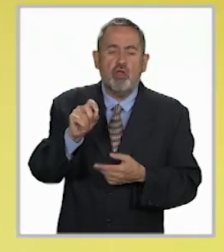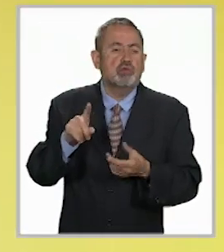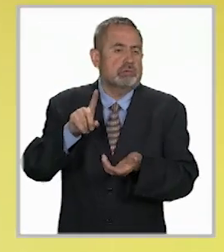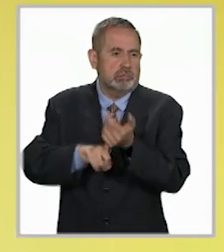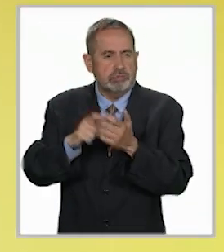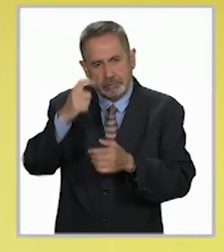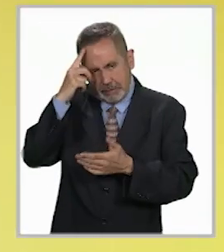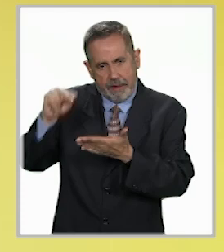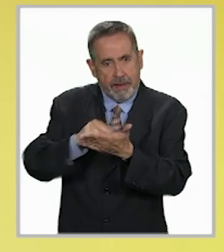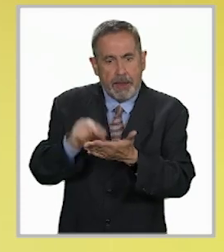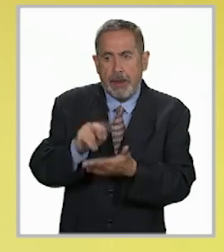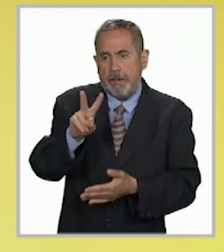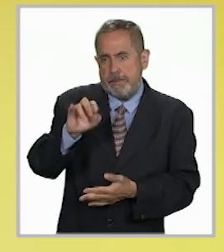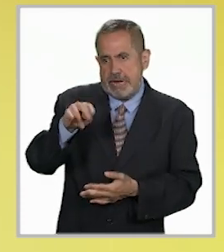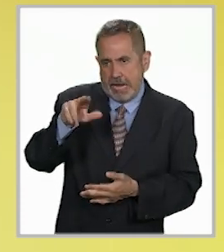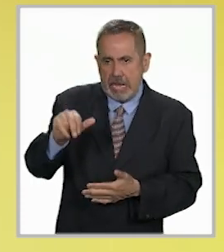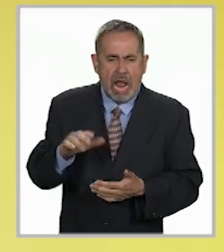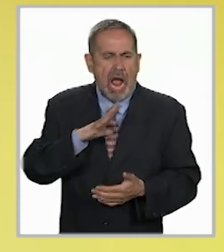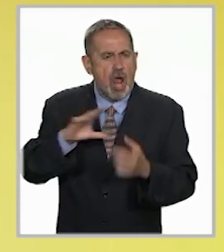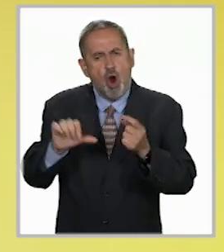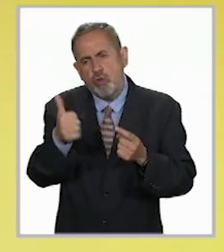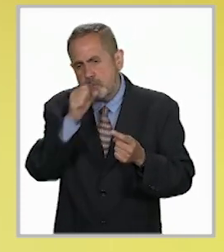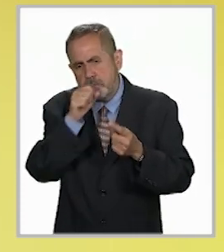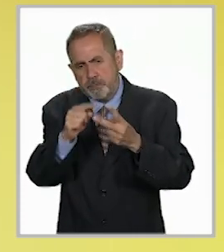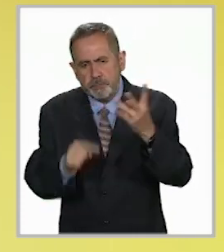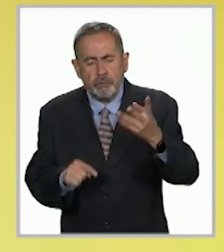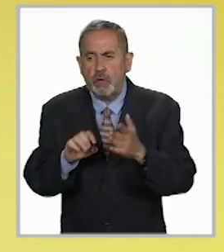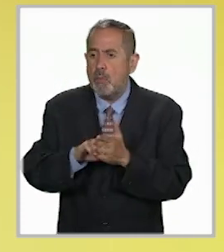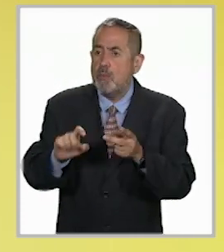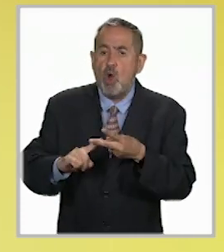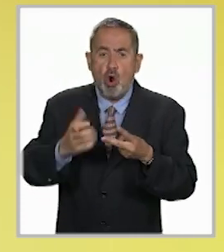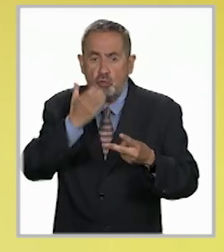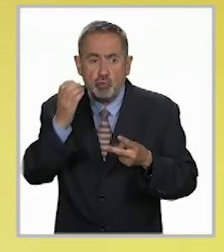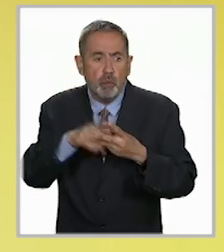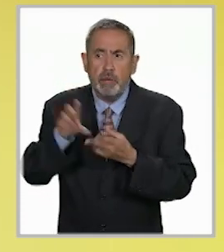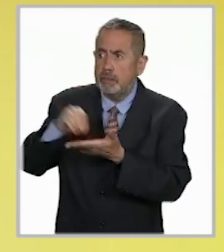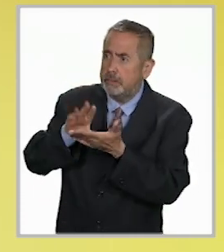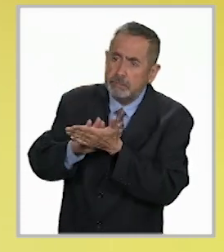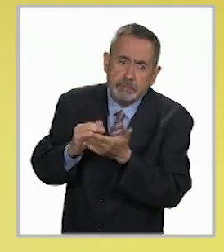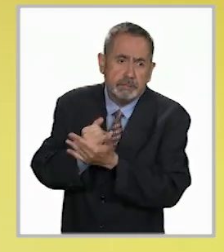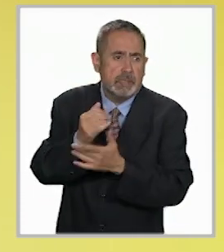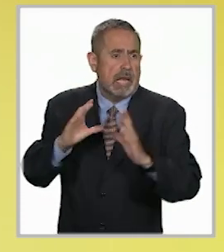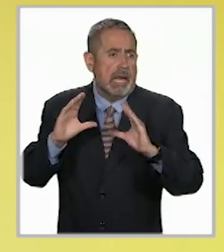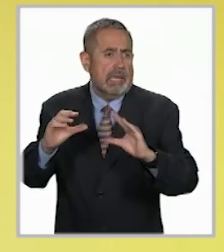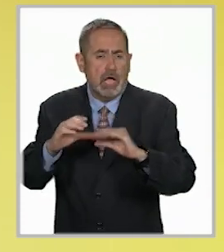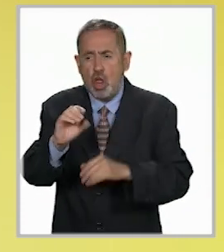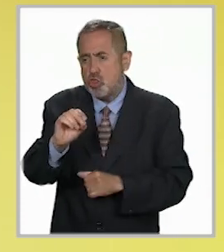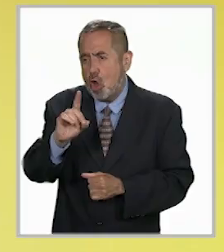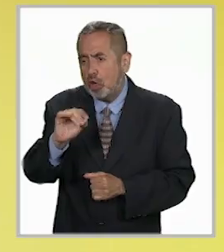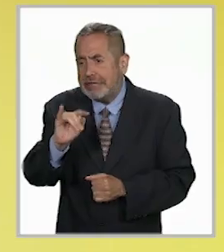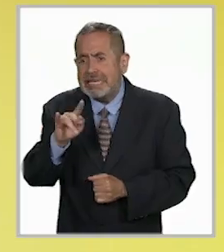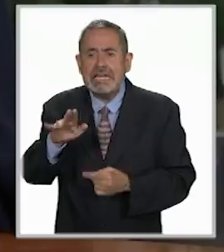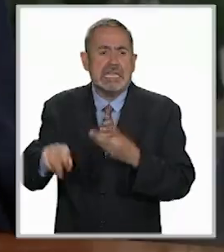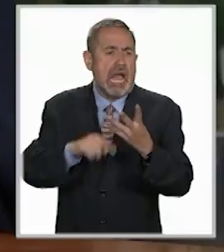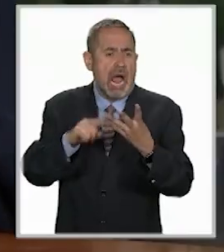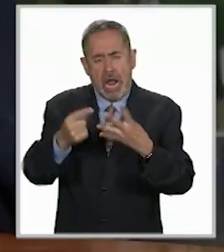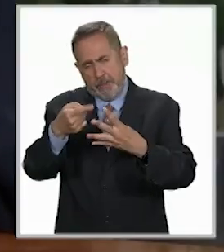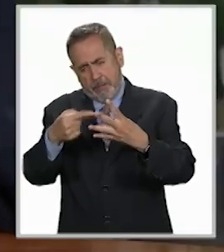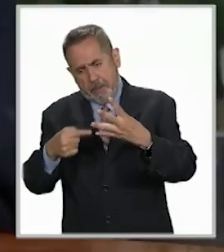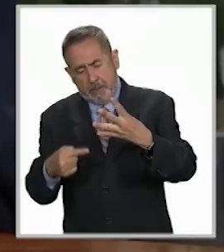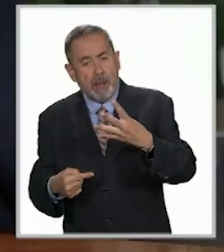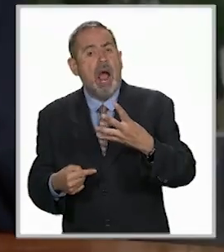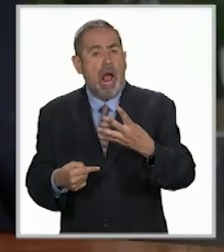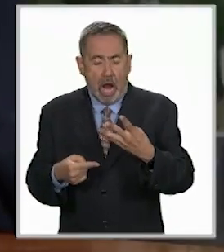como la piedra angular del derecho internacional, pero también están otras fuentes como la costumbre, la jurisprudencia, la doctrina, y creo